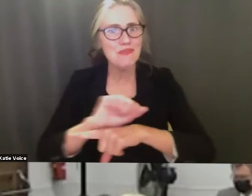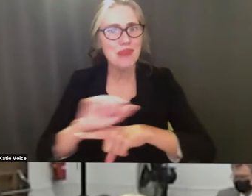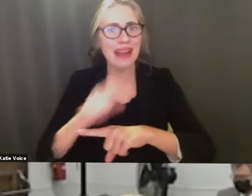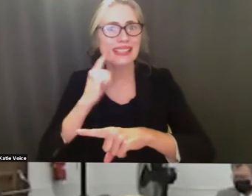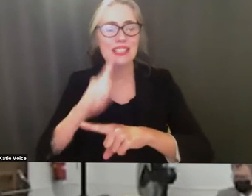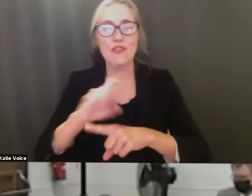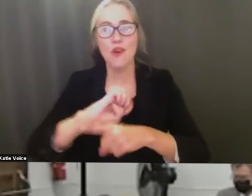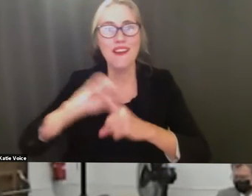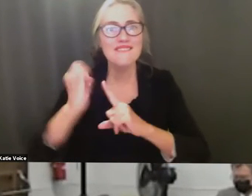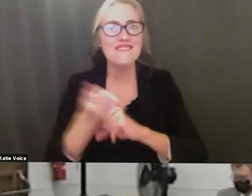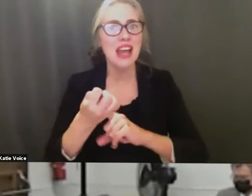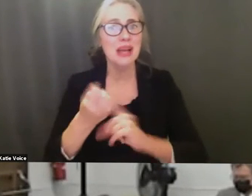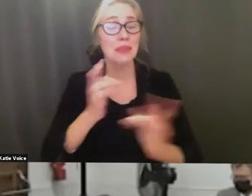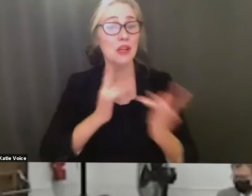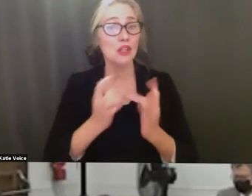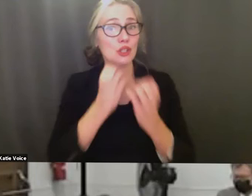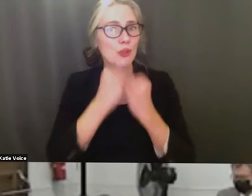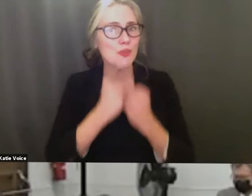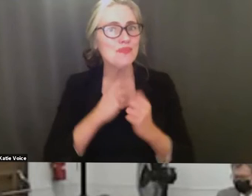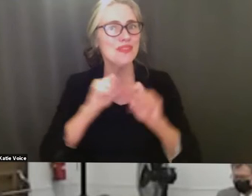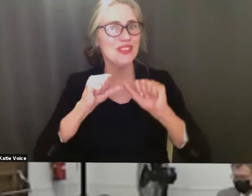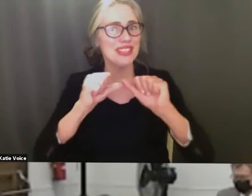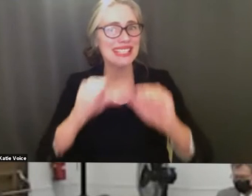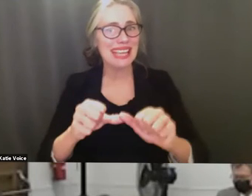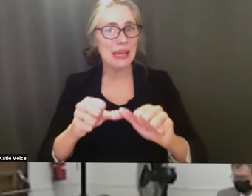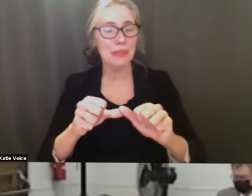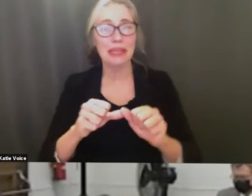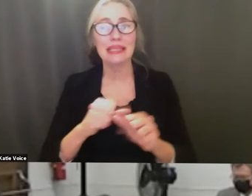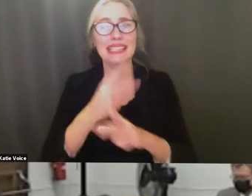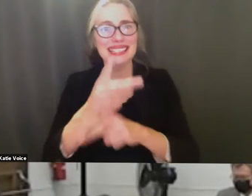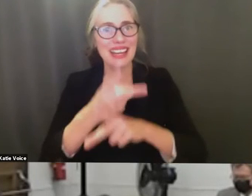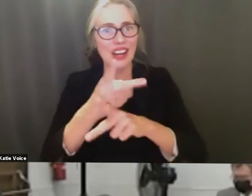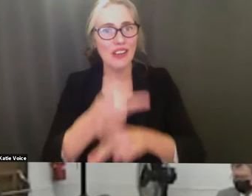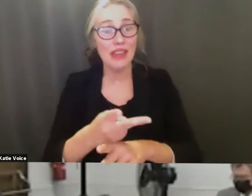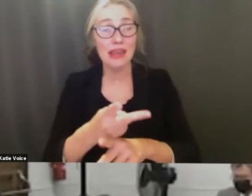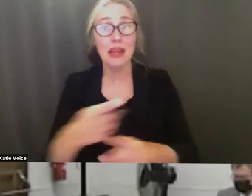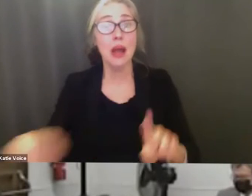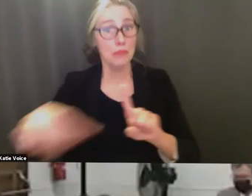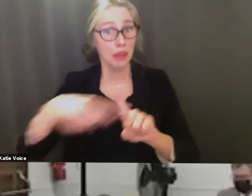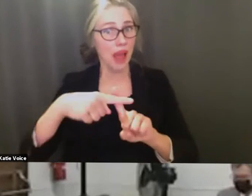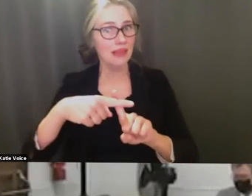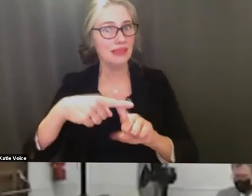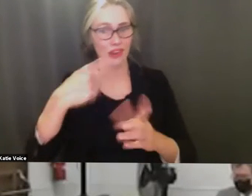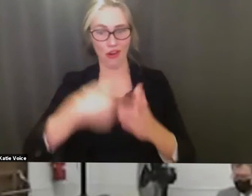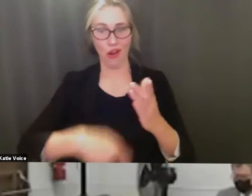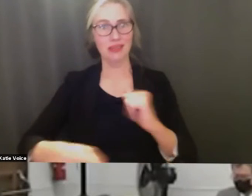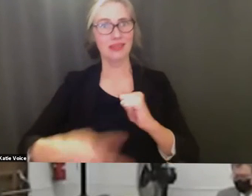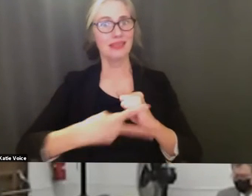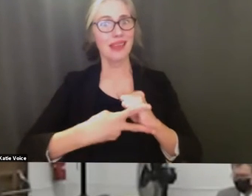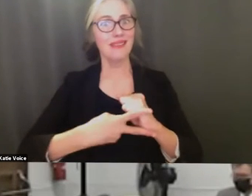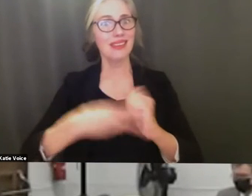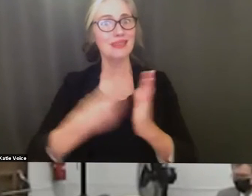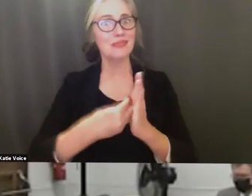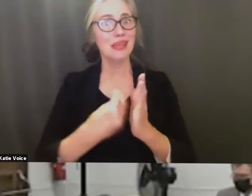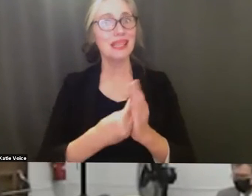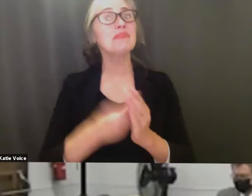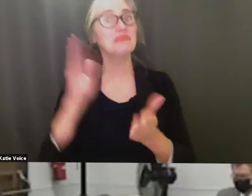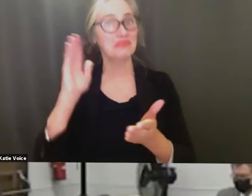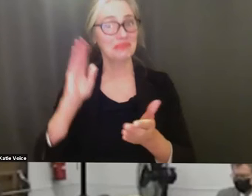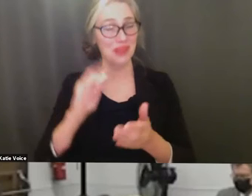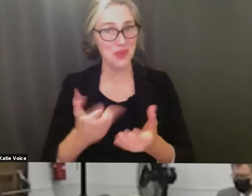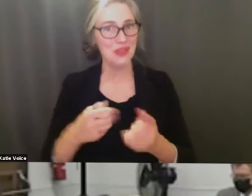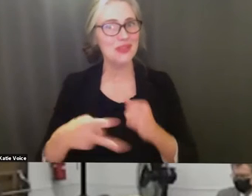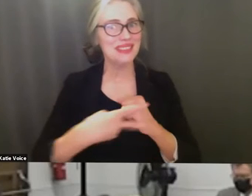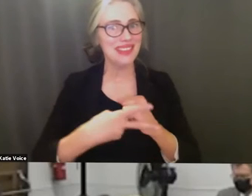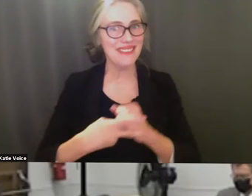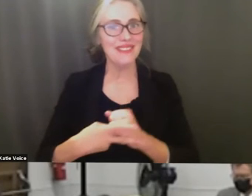prácticas respecto a cómo mejoramos nuestras operaciones y nuestra sustentabilidad y también ahorrar costos en nuestras operaciones. Y el punto final